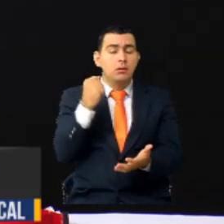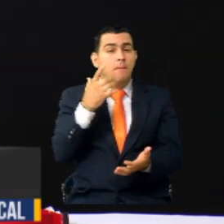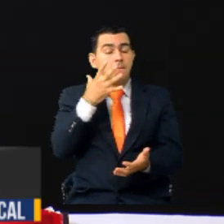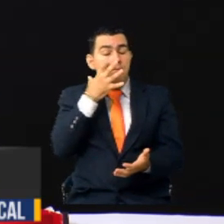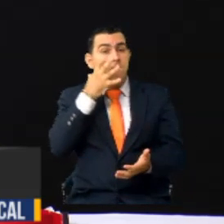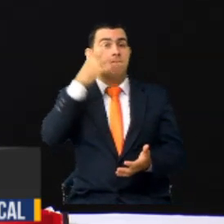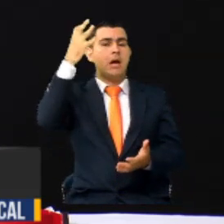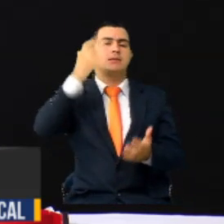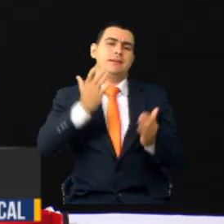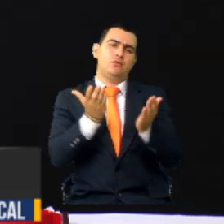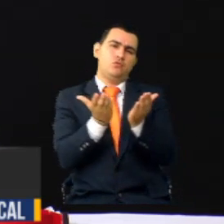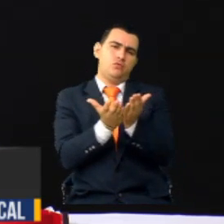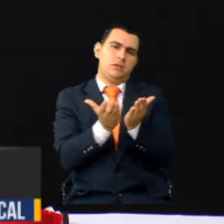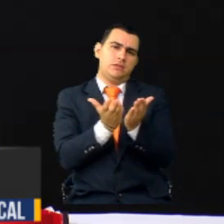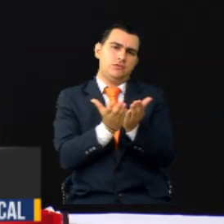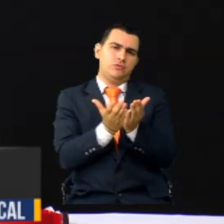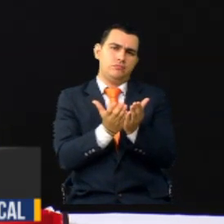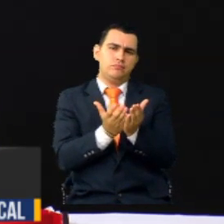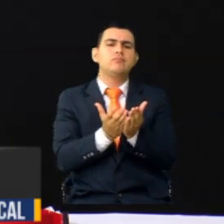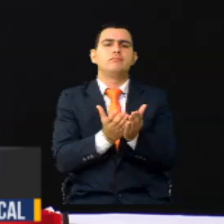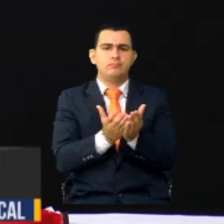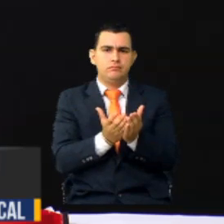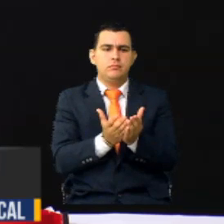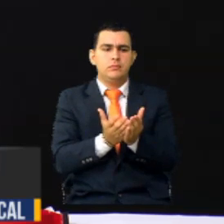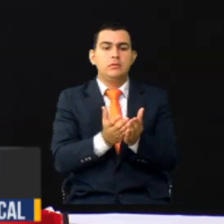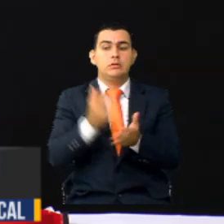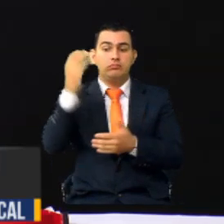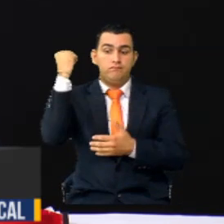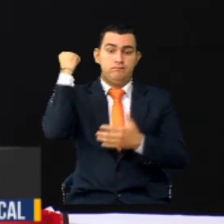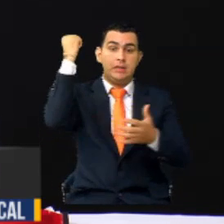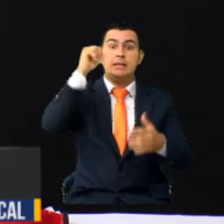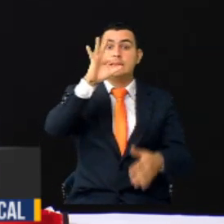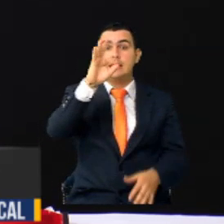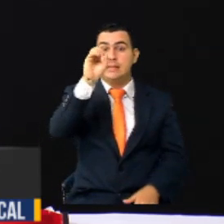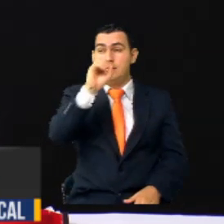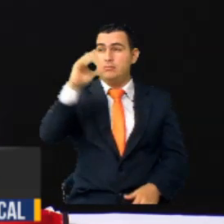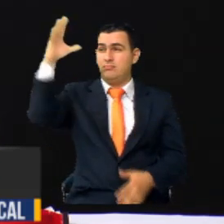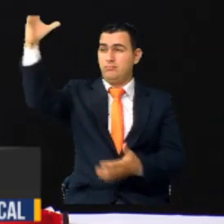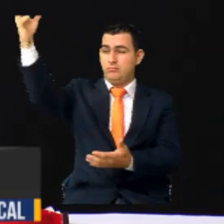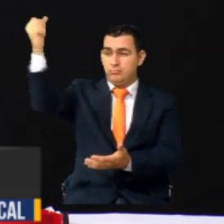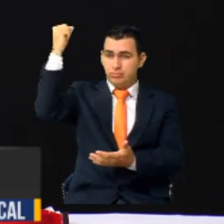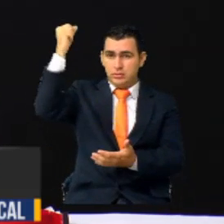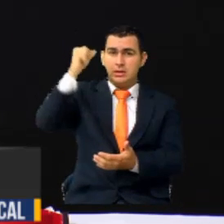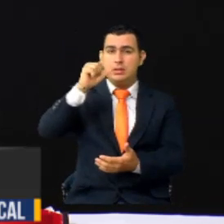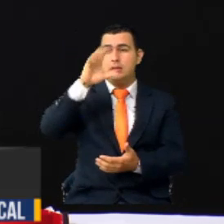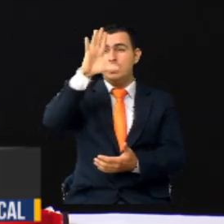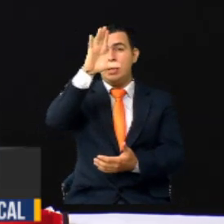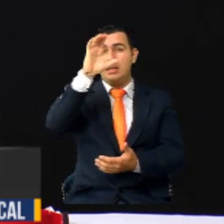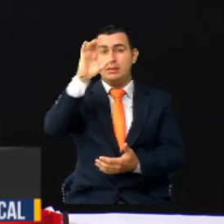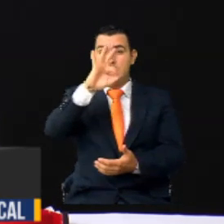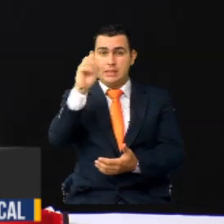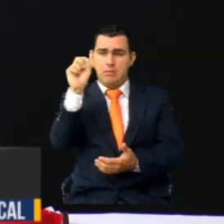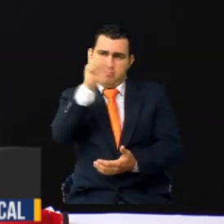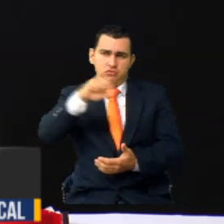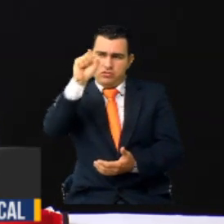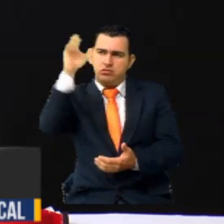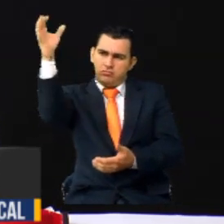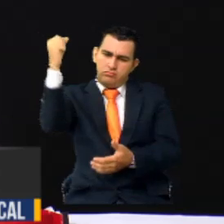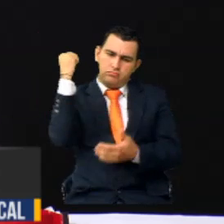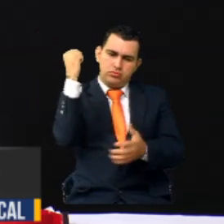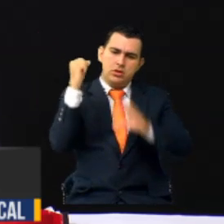educación, el 30% de los recursos del municipio, de los 579 mil, son para educación.